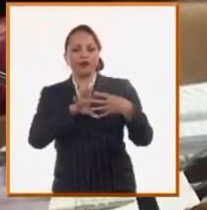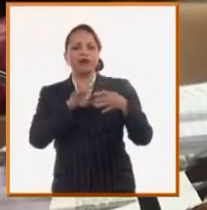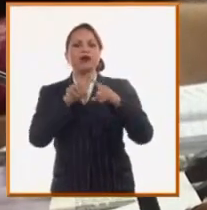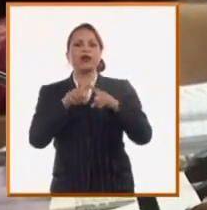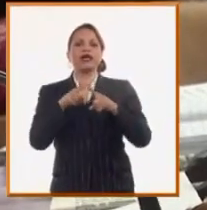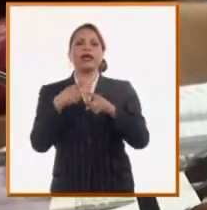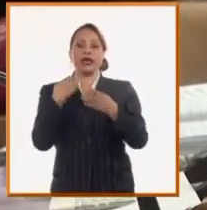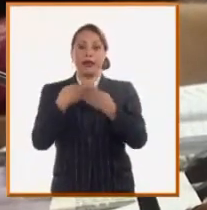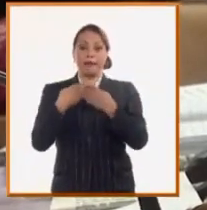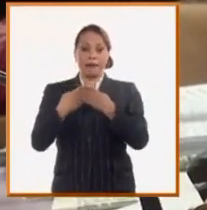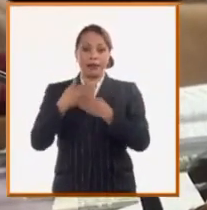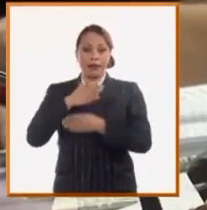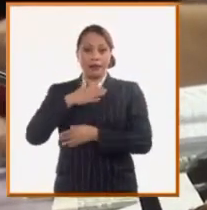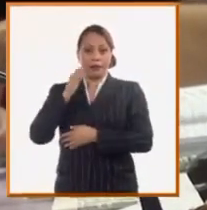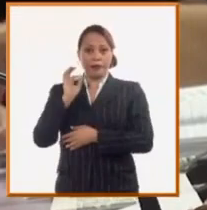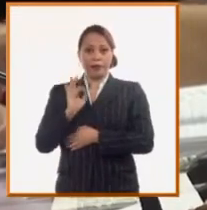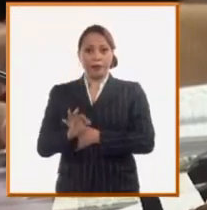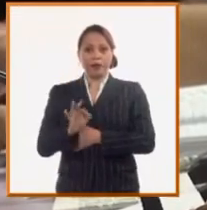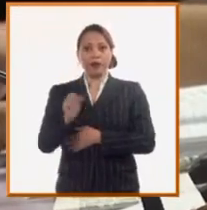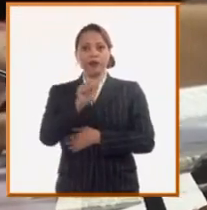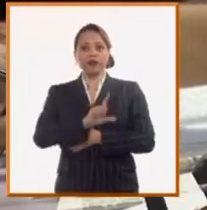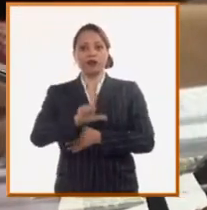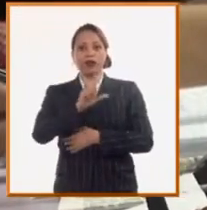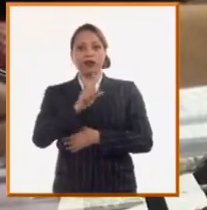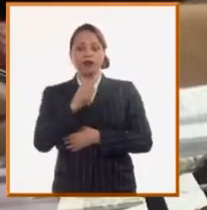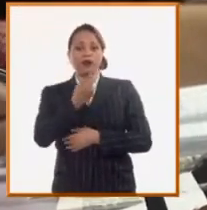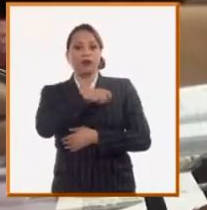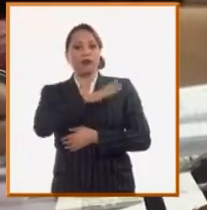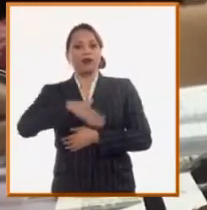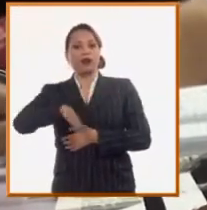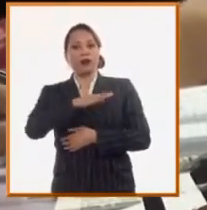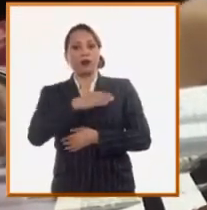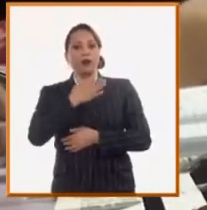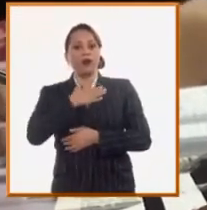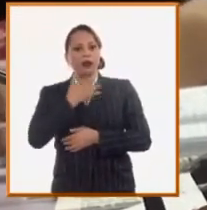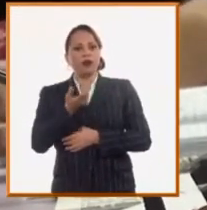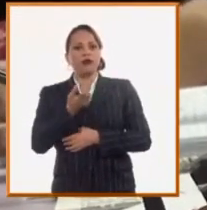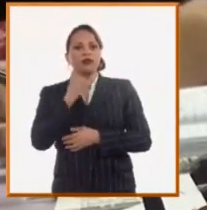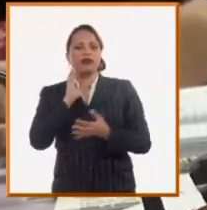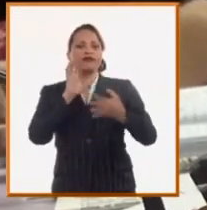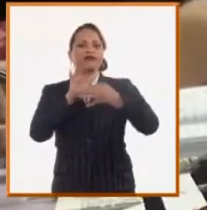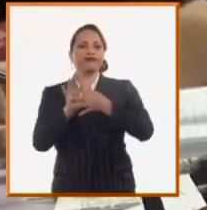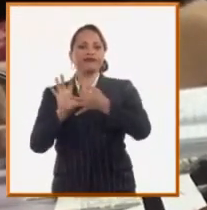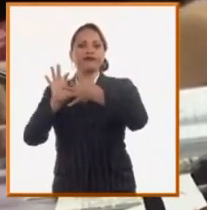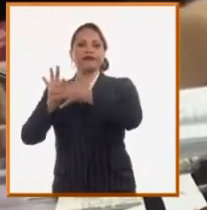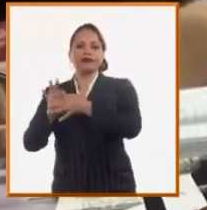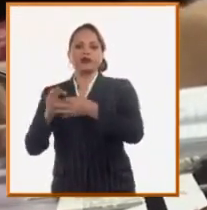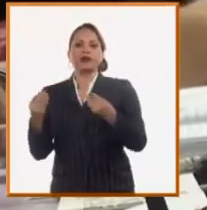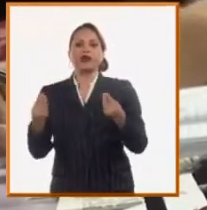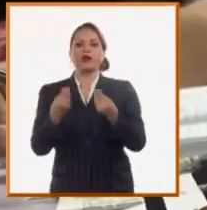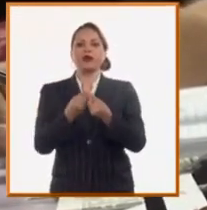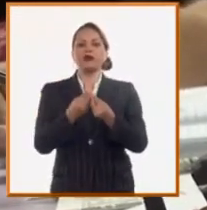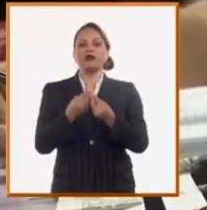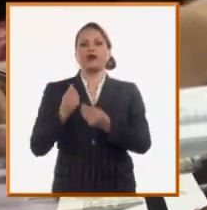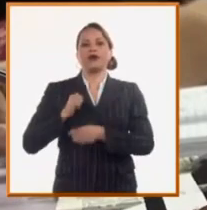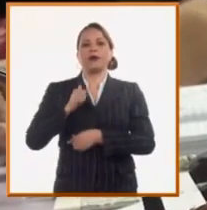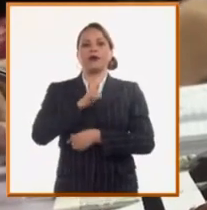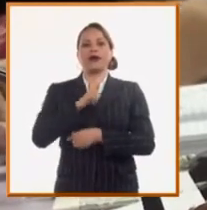que la empresa socialista de todo el pueblo se encadene realmente con el sector no